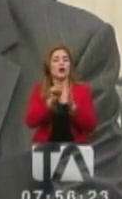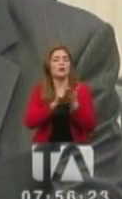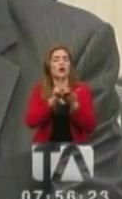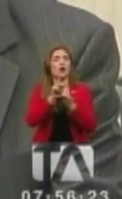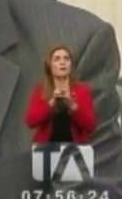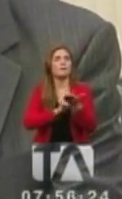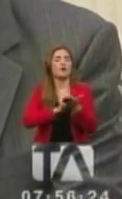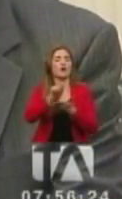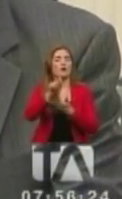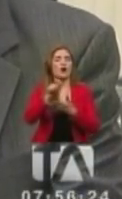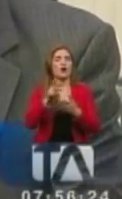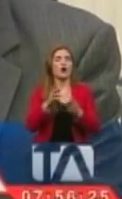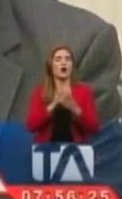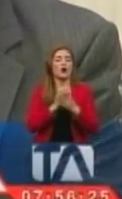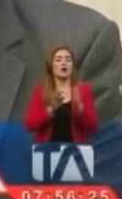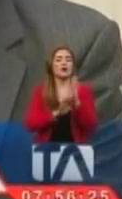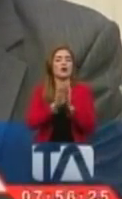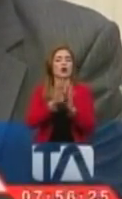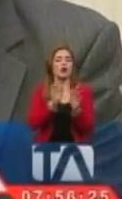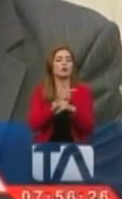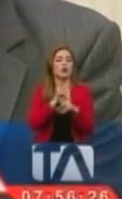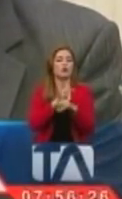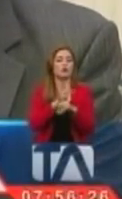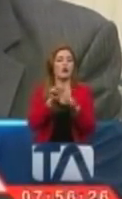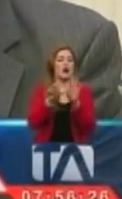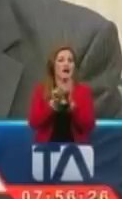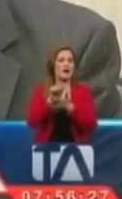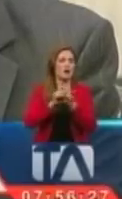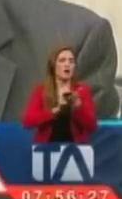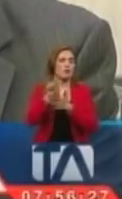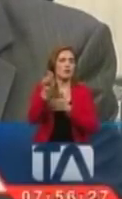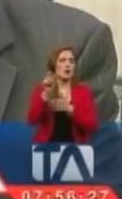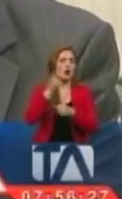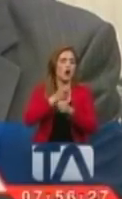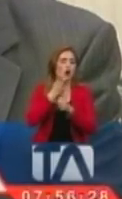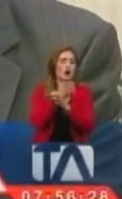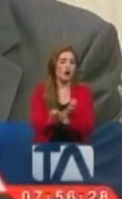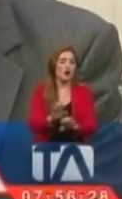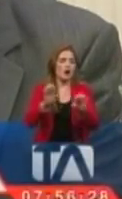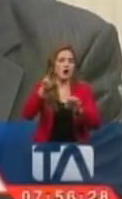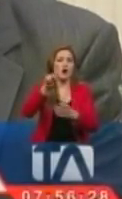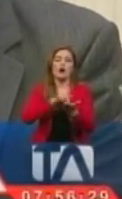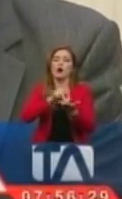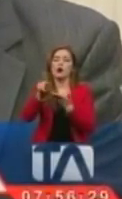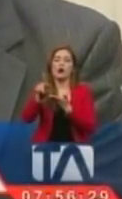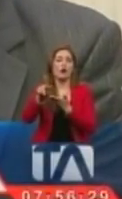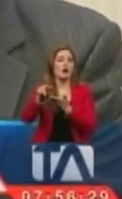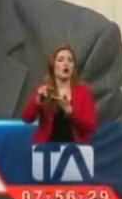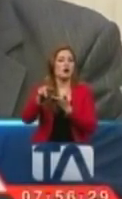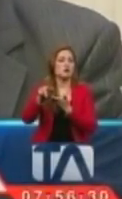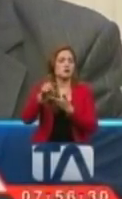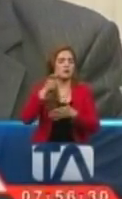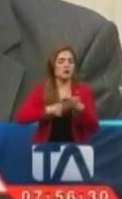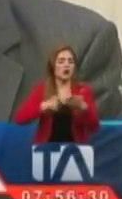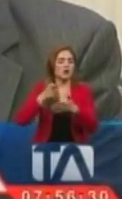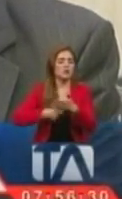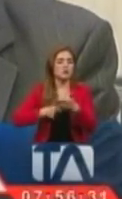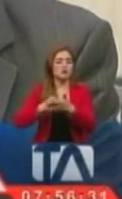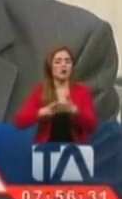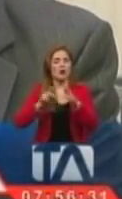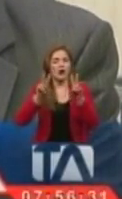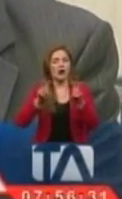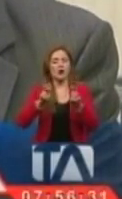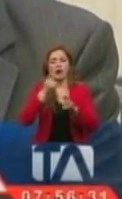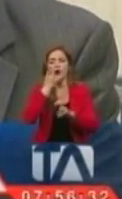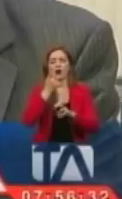recientemente la ley de fomento productivo que lo que dispone es la exoneración en el pago de las multas por concepto